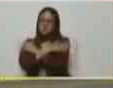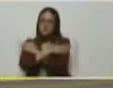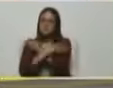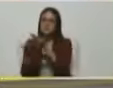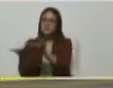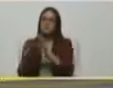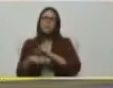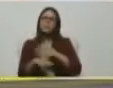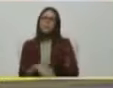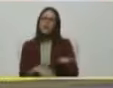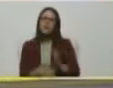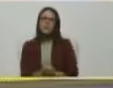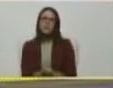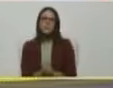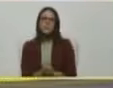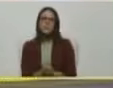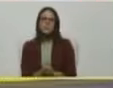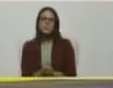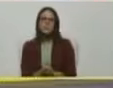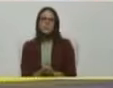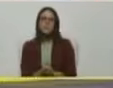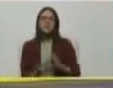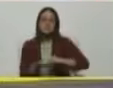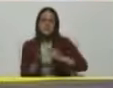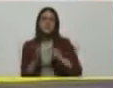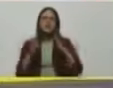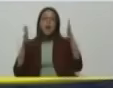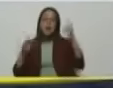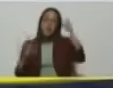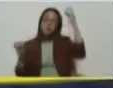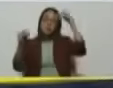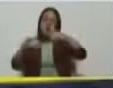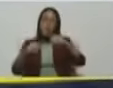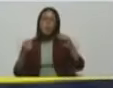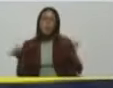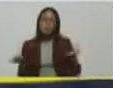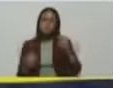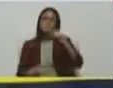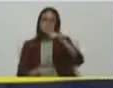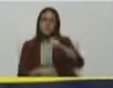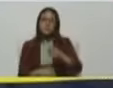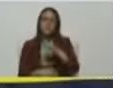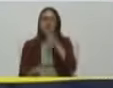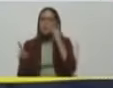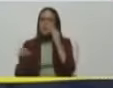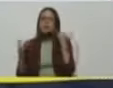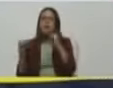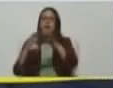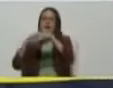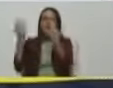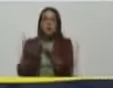porque es un gran acuerdo con la experiencia que tiene en el mundo.